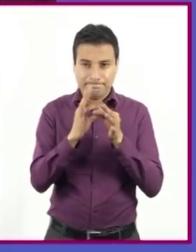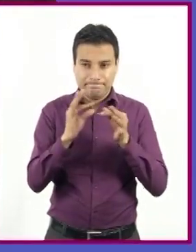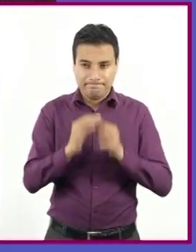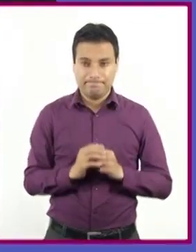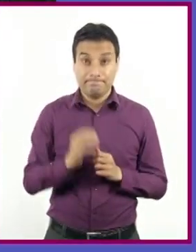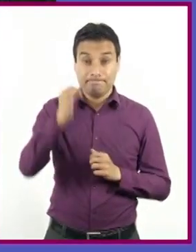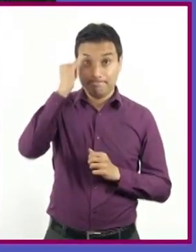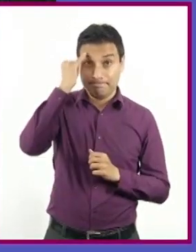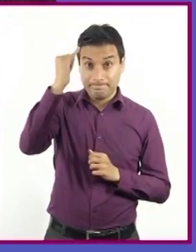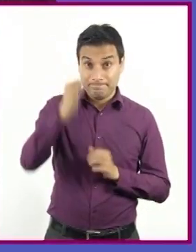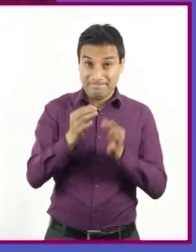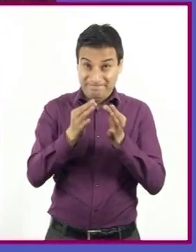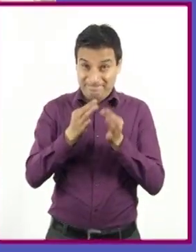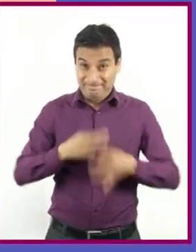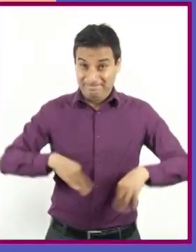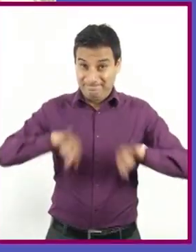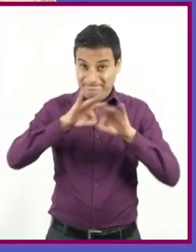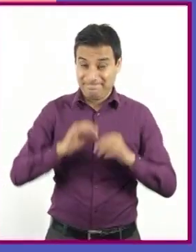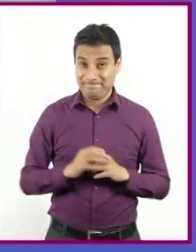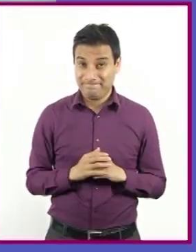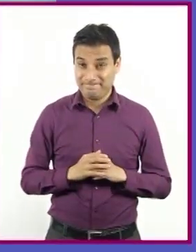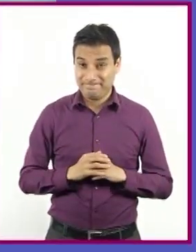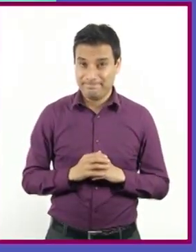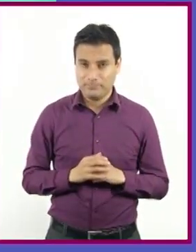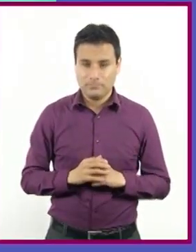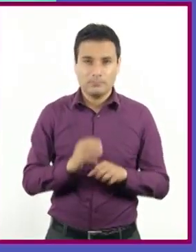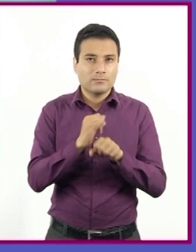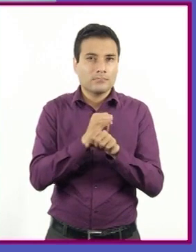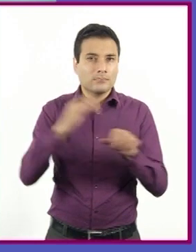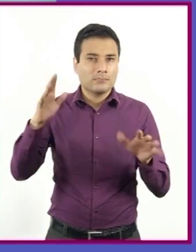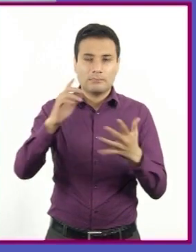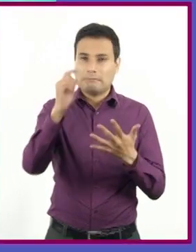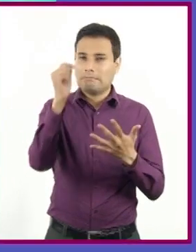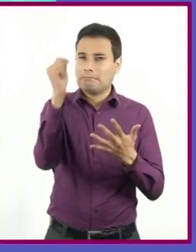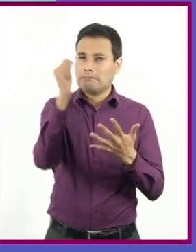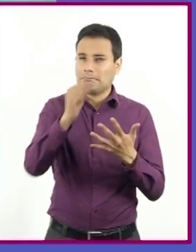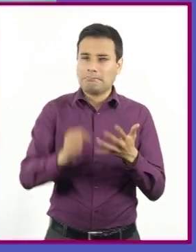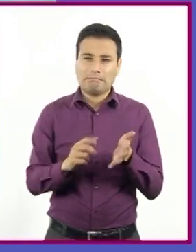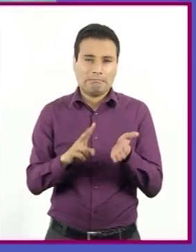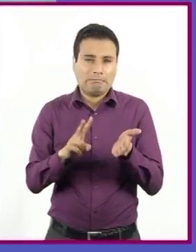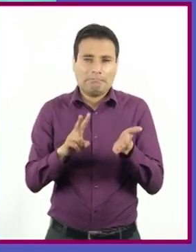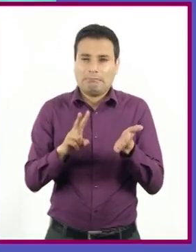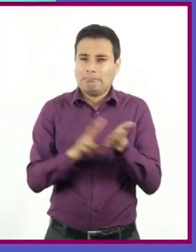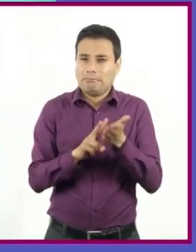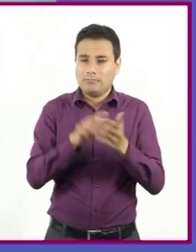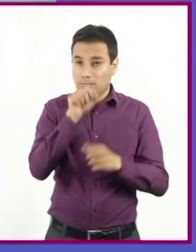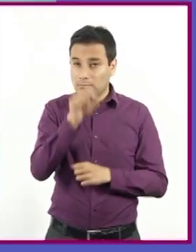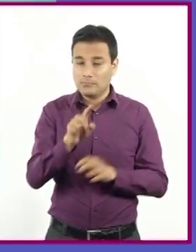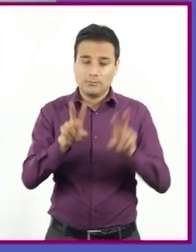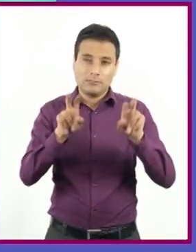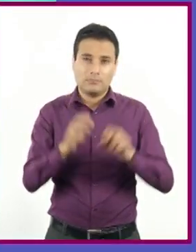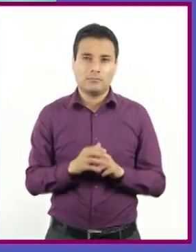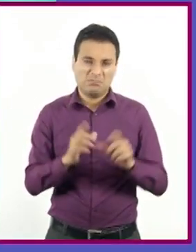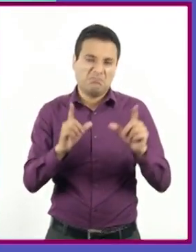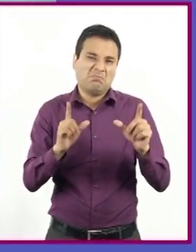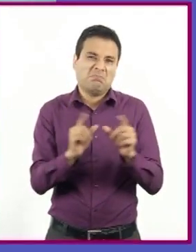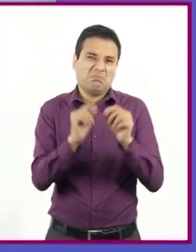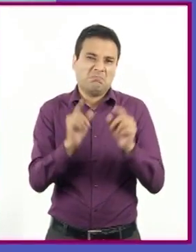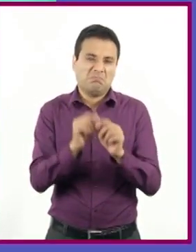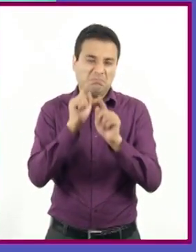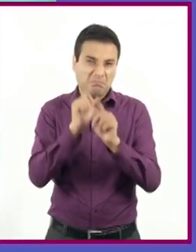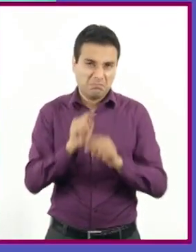ideas principales o primarias dan información esencial y relevante sobre el tema de manera breve y puntual.